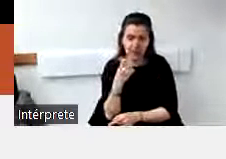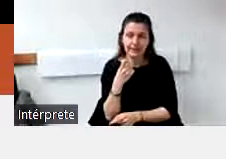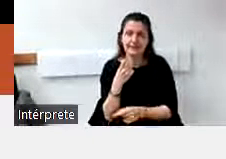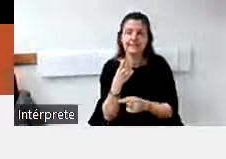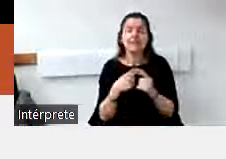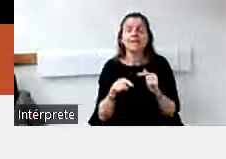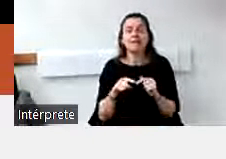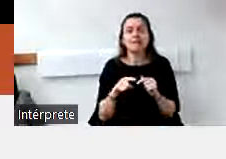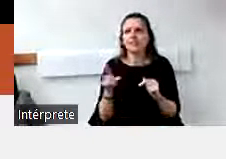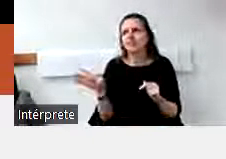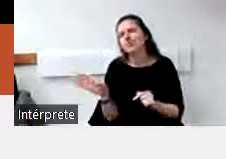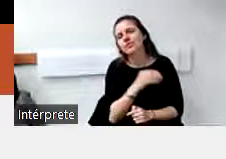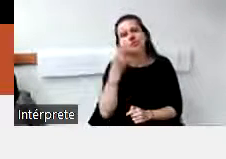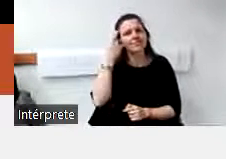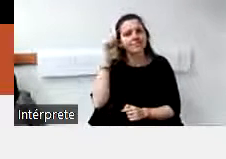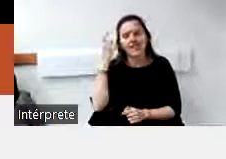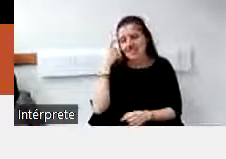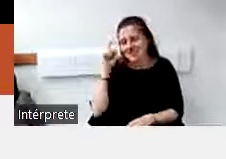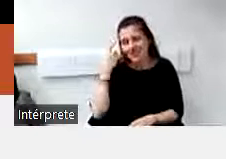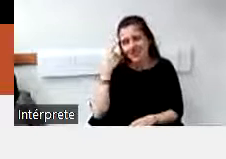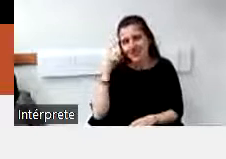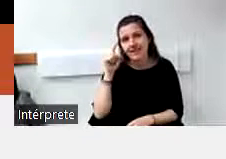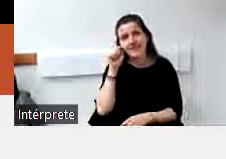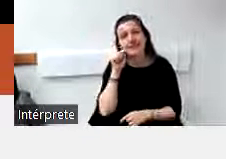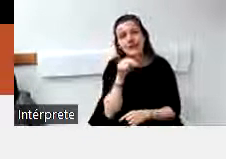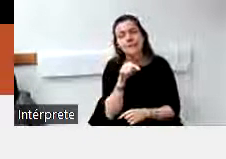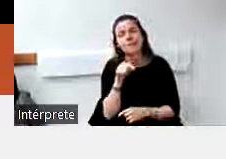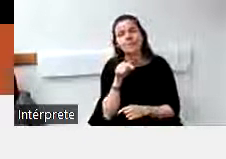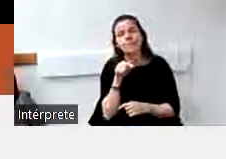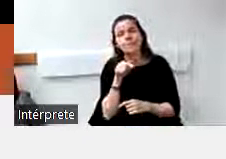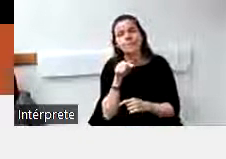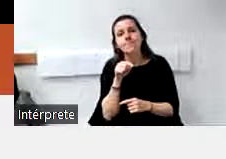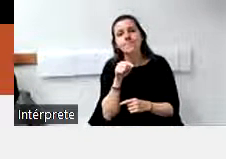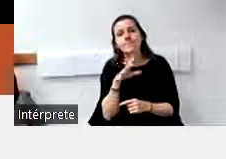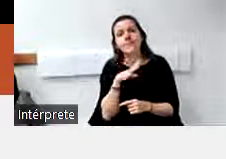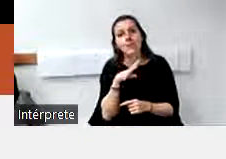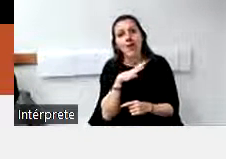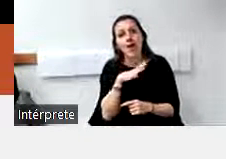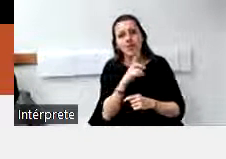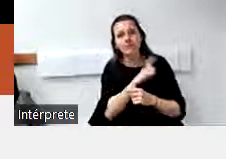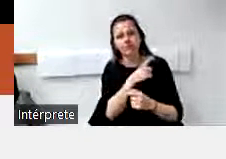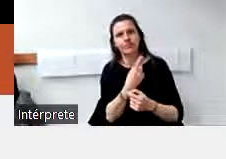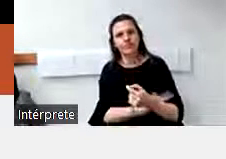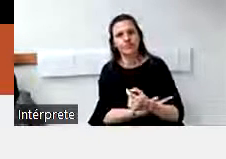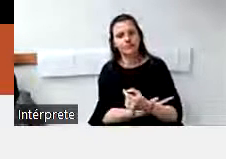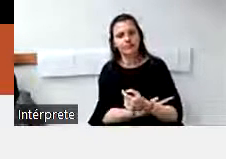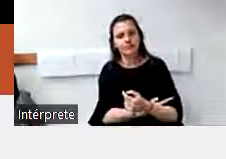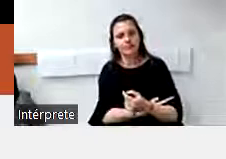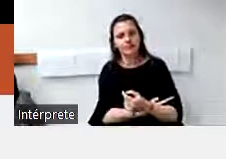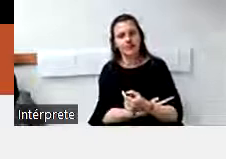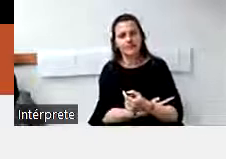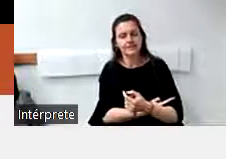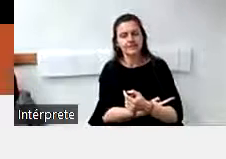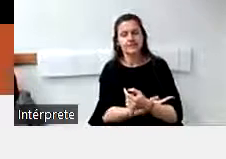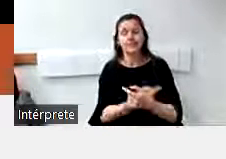los prejuicios, los conceptos, tienen una fortaleza tal a nivel de la sexualidad